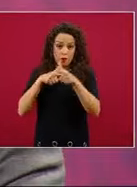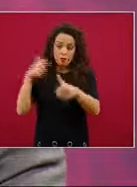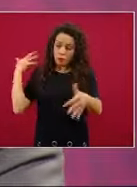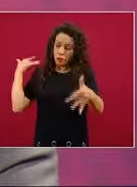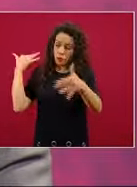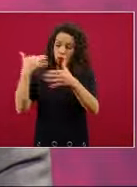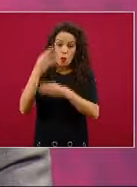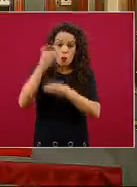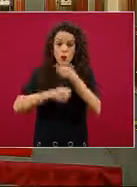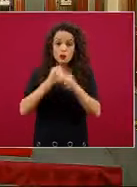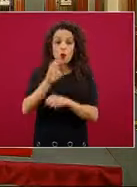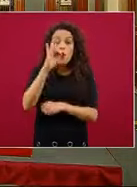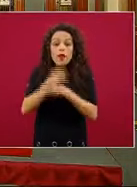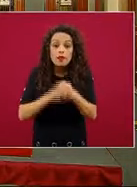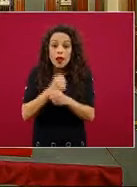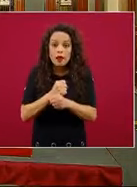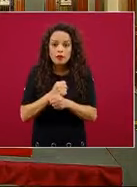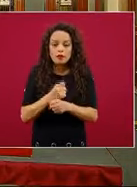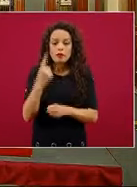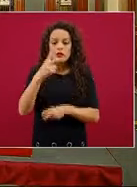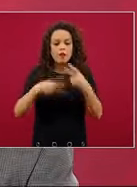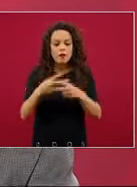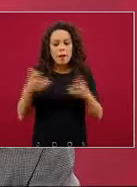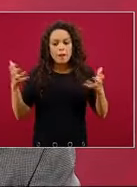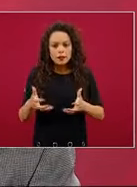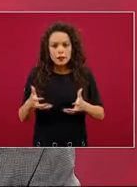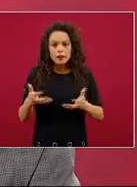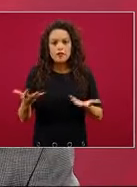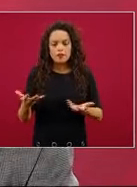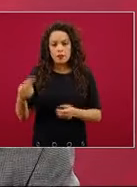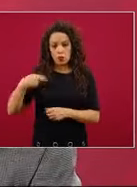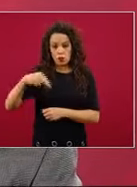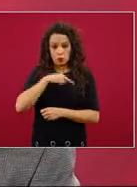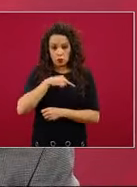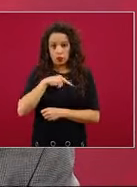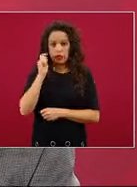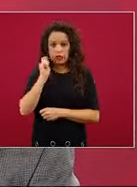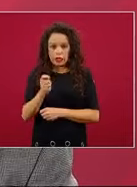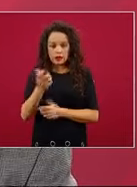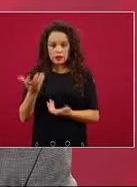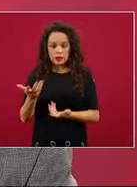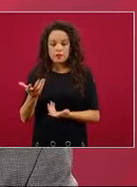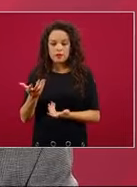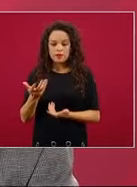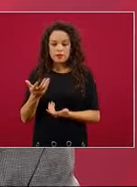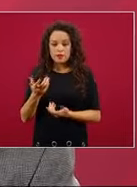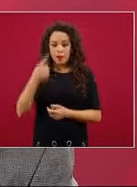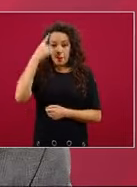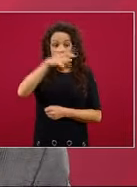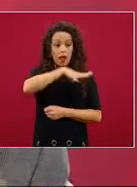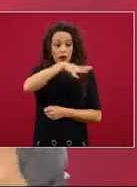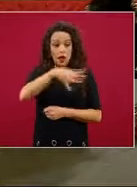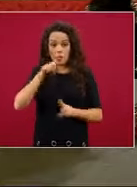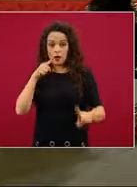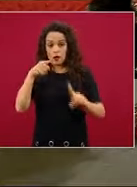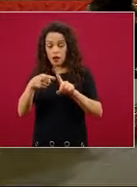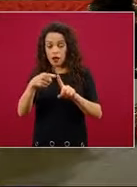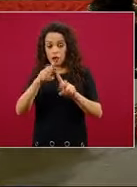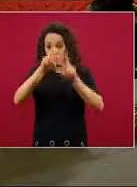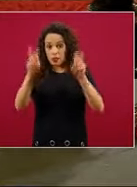¿Qué se puede hacer al respecto? Lo que hemos intentado hacer con la respuesta en general de COVID, cubrir